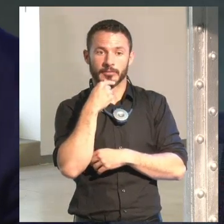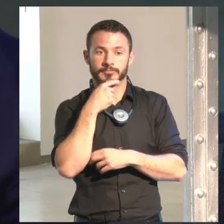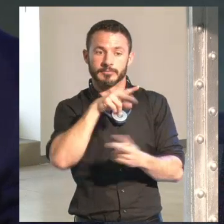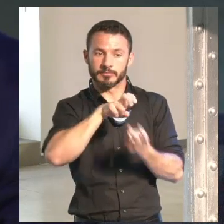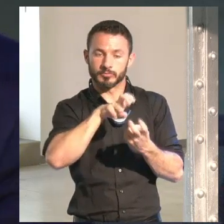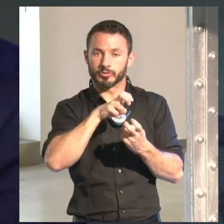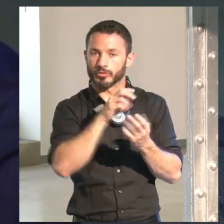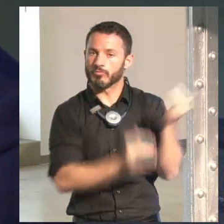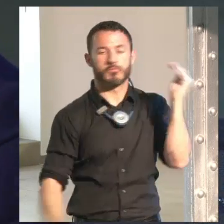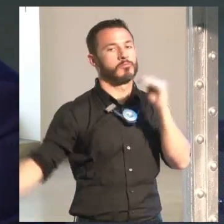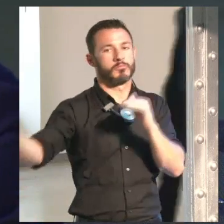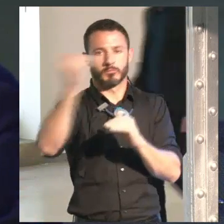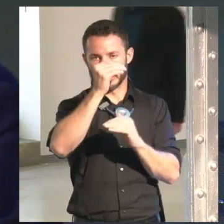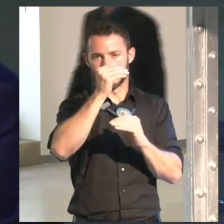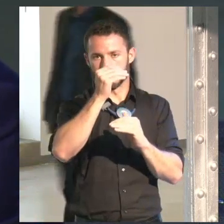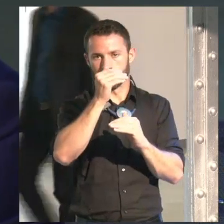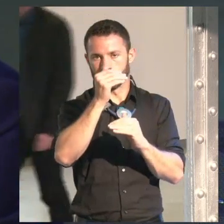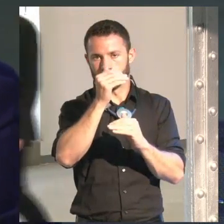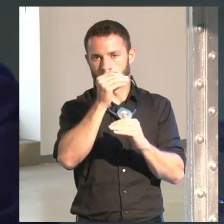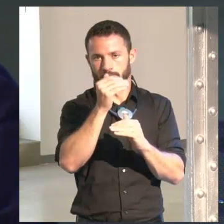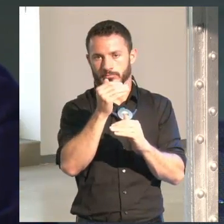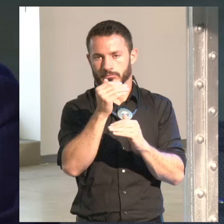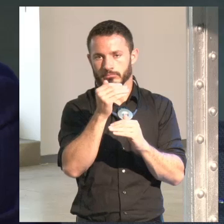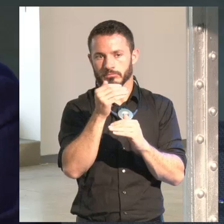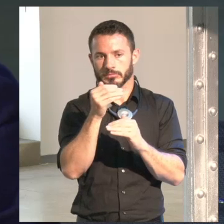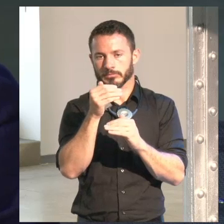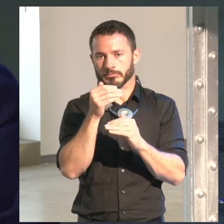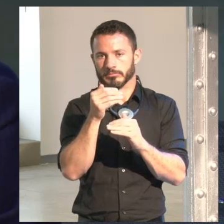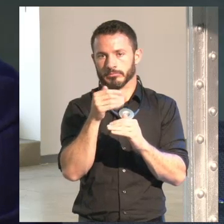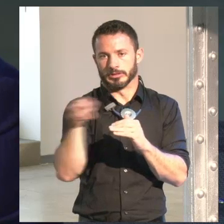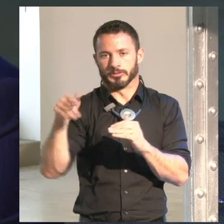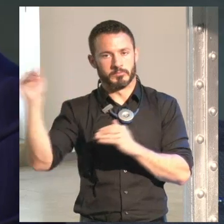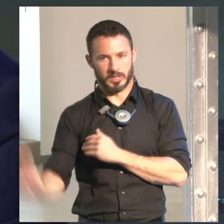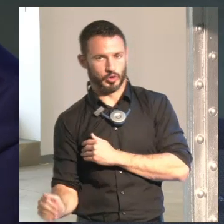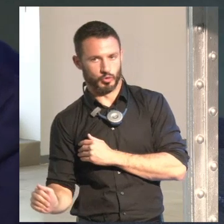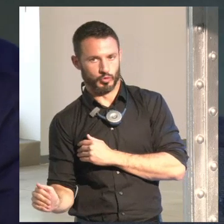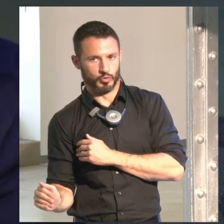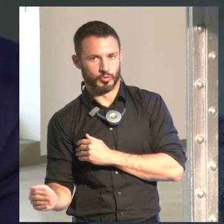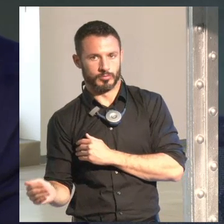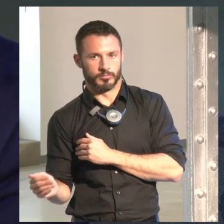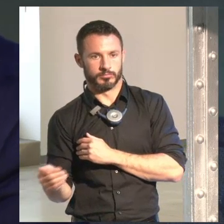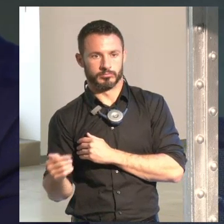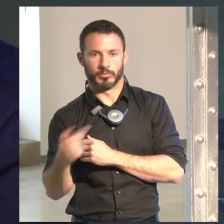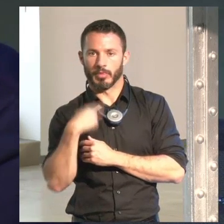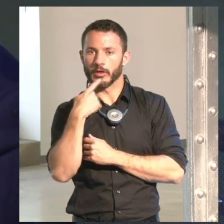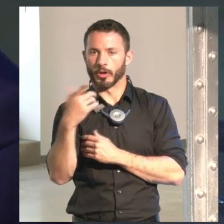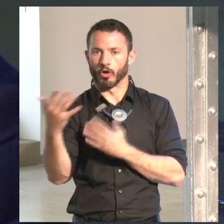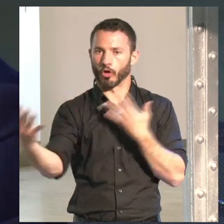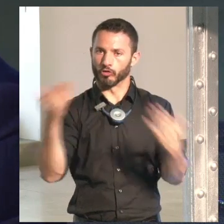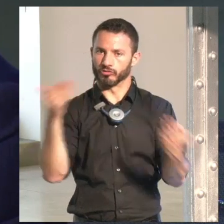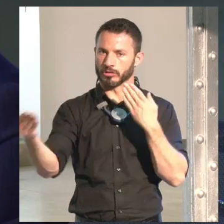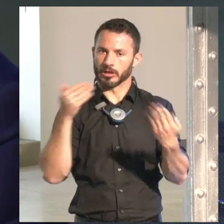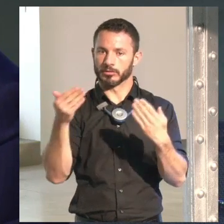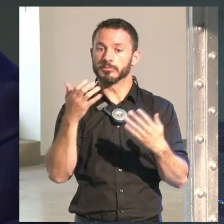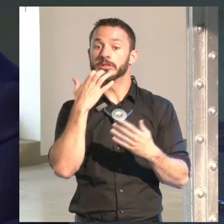tributaria muy superior al resto, muy superior. Lo digo, pero lo contrasto empíricamente.